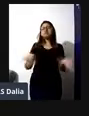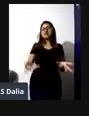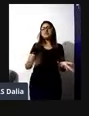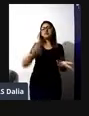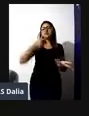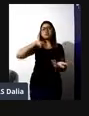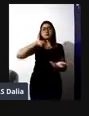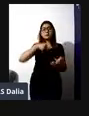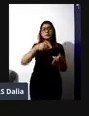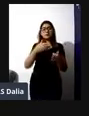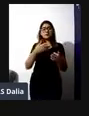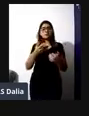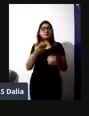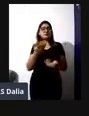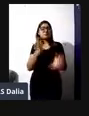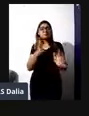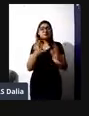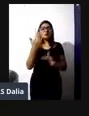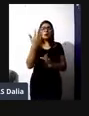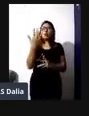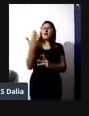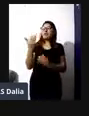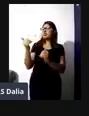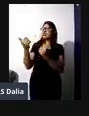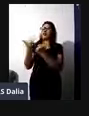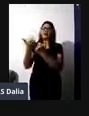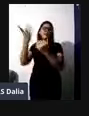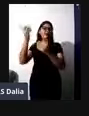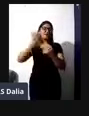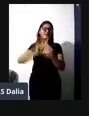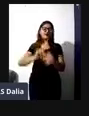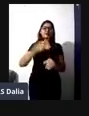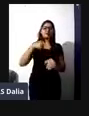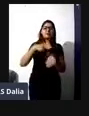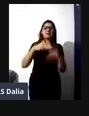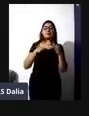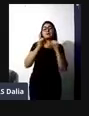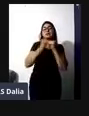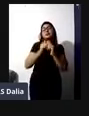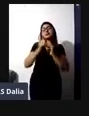estos 50 y tantos días que ya llevo yo en la casa de